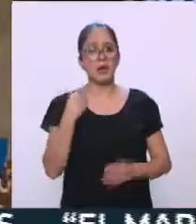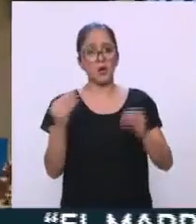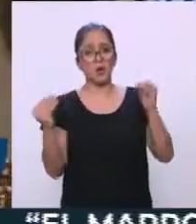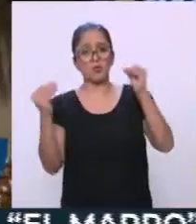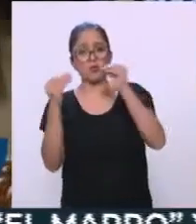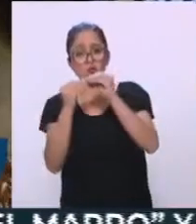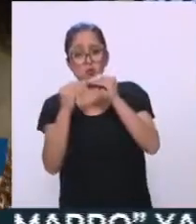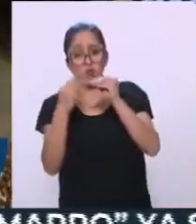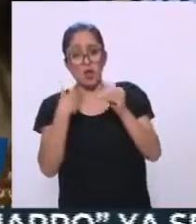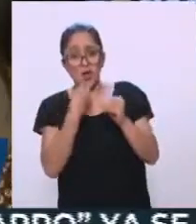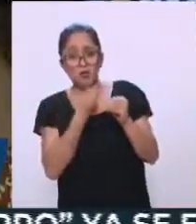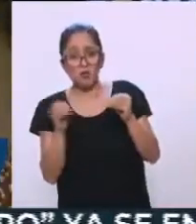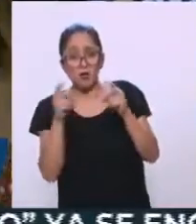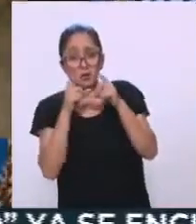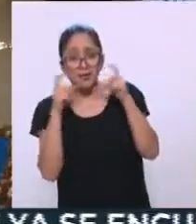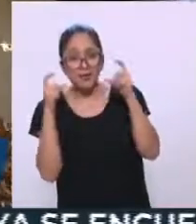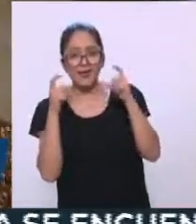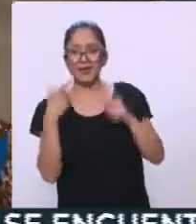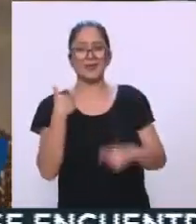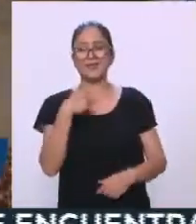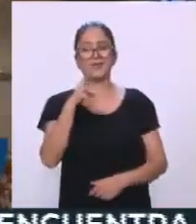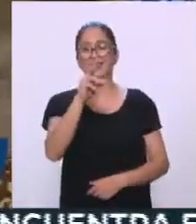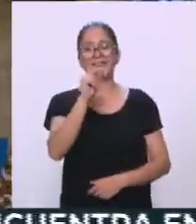No se puede, ahorita no se puede.